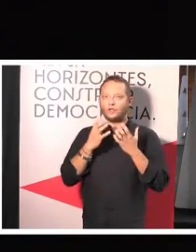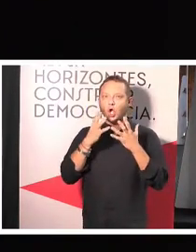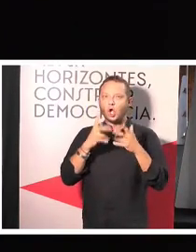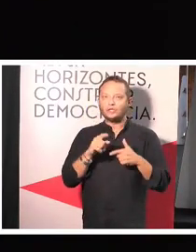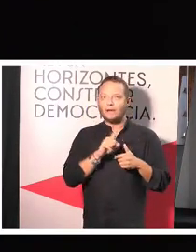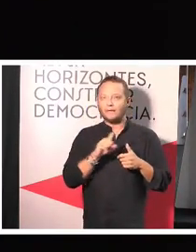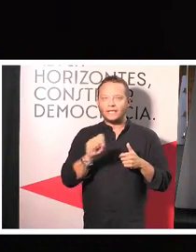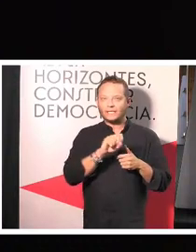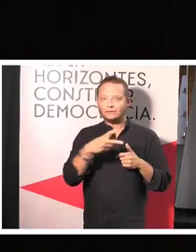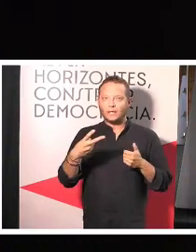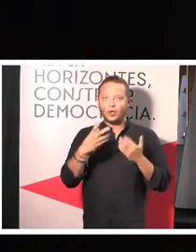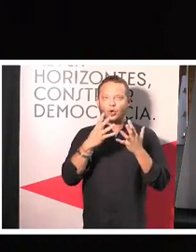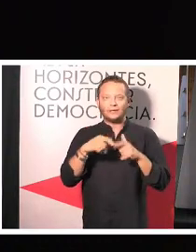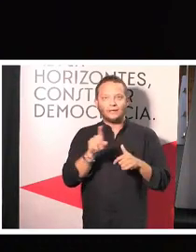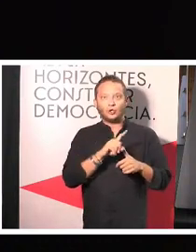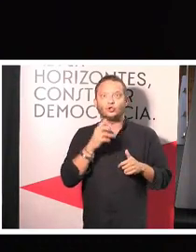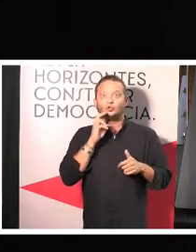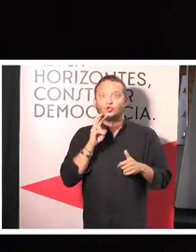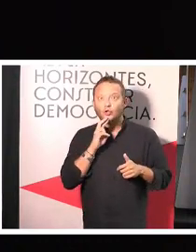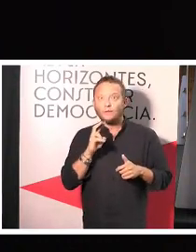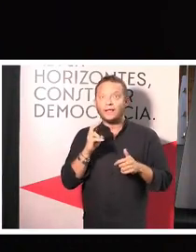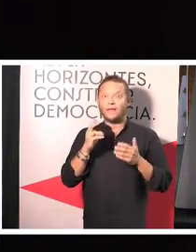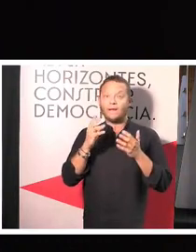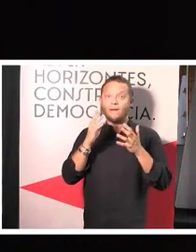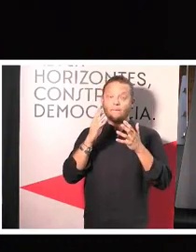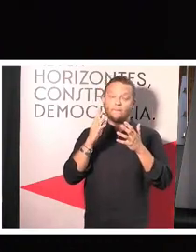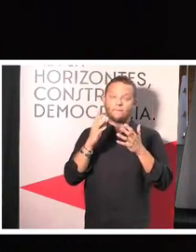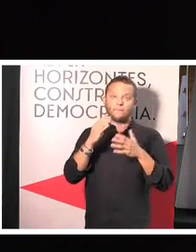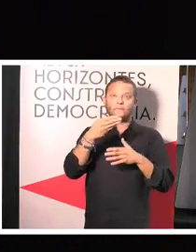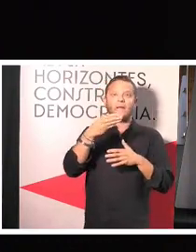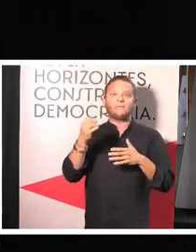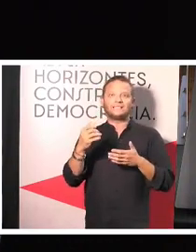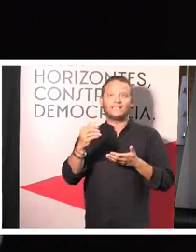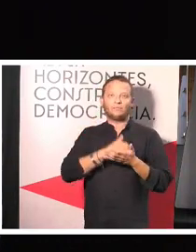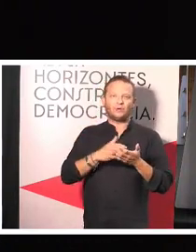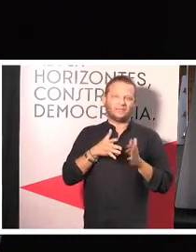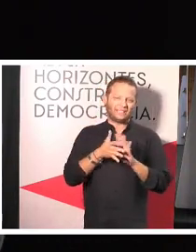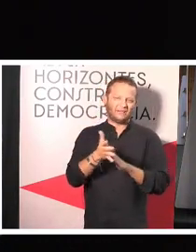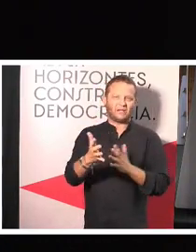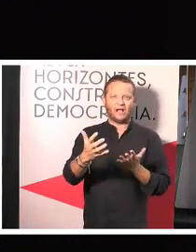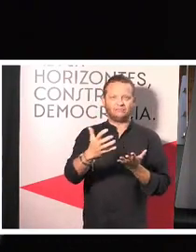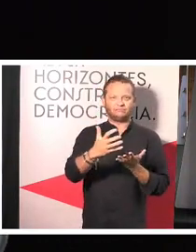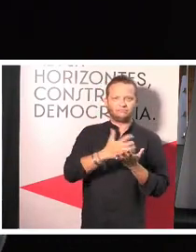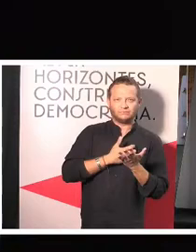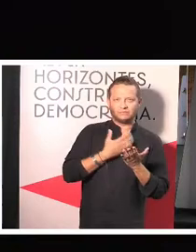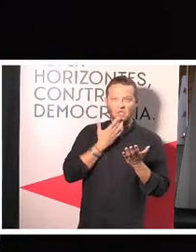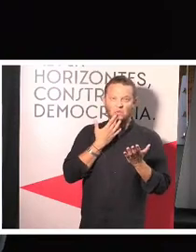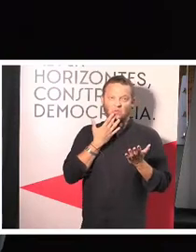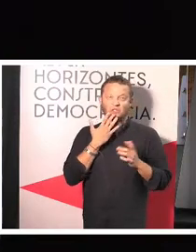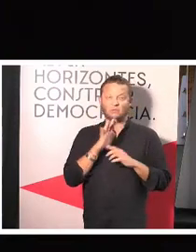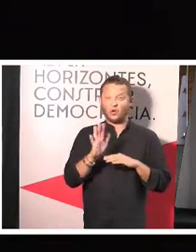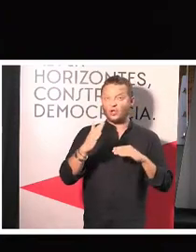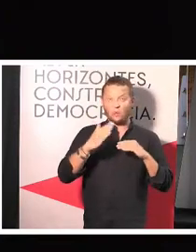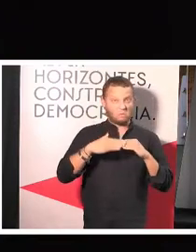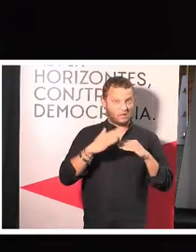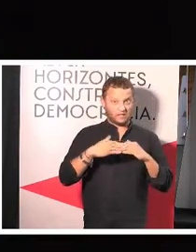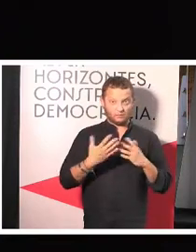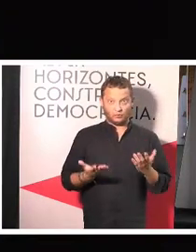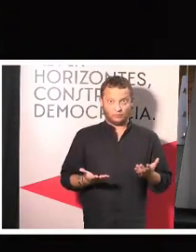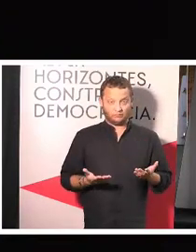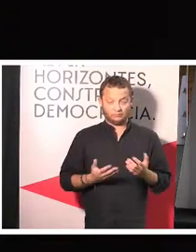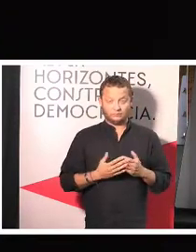sobre resultados contables, sino sobre base imponible, lo cual hace que el efecto recaudatorio sea simbólico, mínimo, ¿no? Con lo